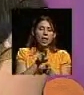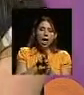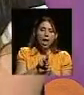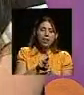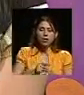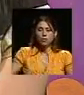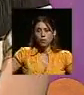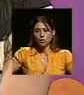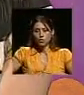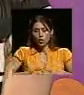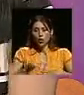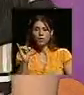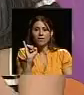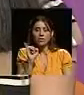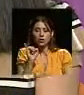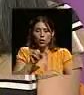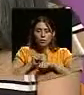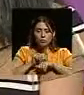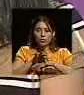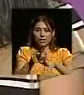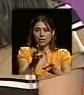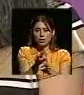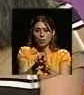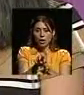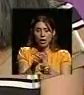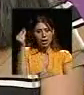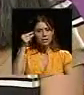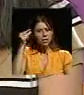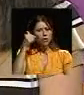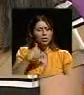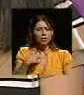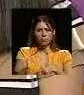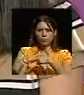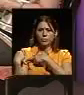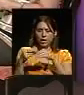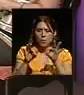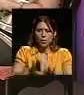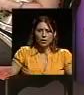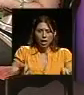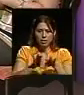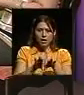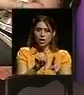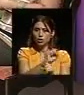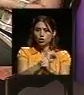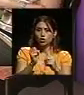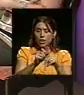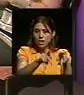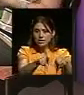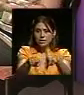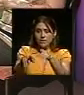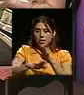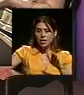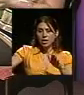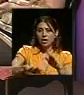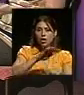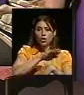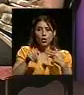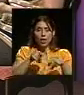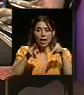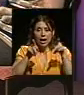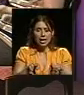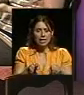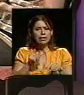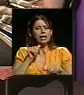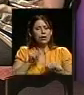las infecciones de transmisión sexual. El Estado tiene una responsabilidad importante, la sociedad civil, toda la gente que estamos metidas en esta cuestión